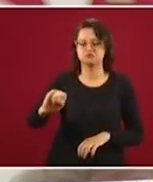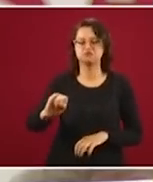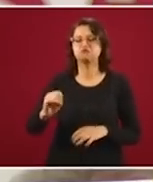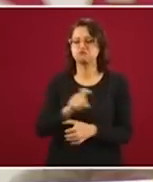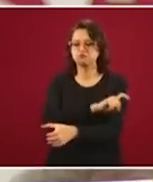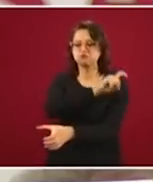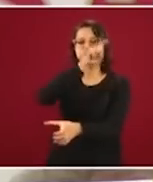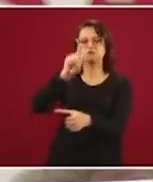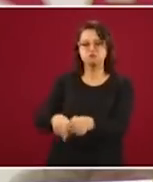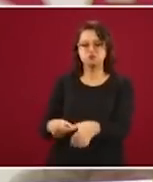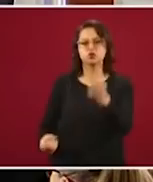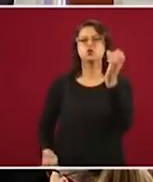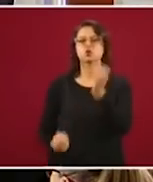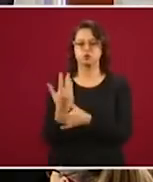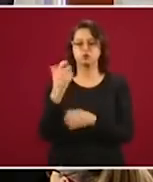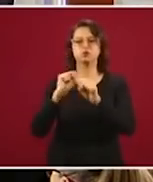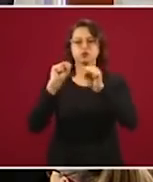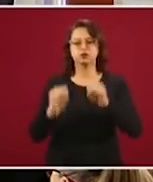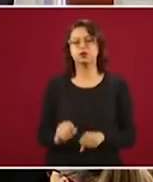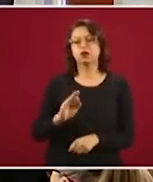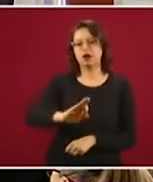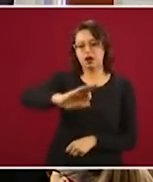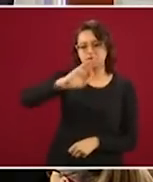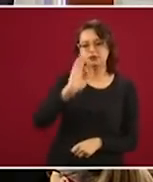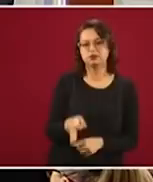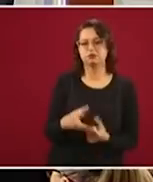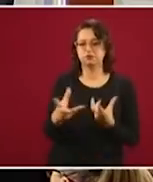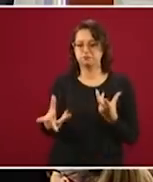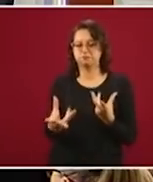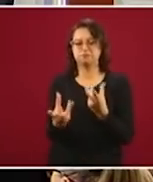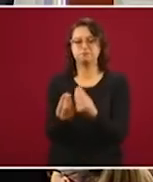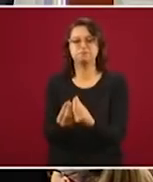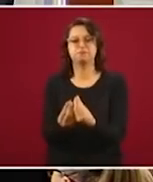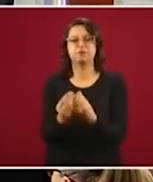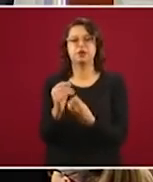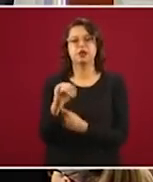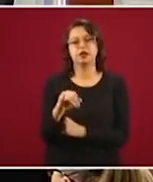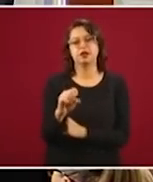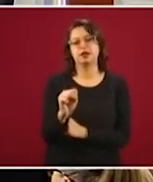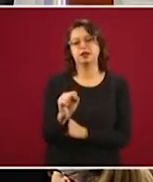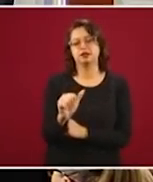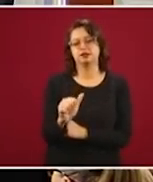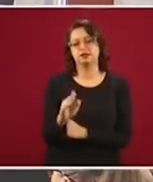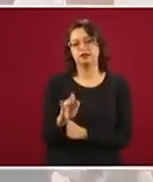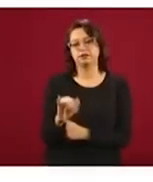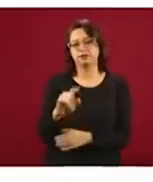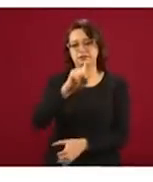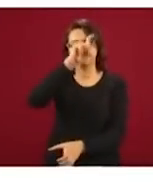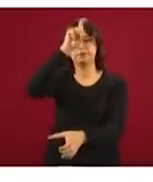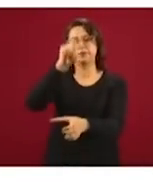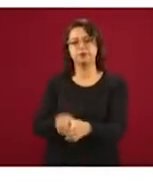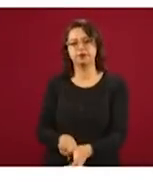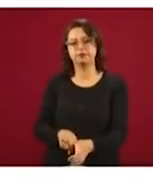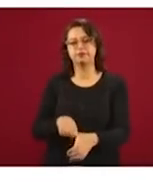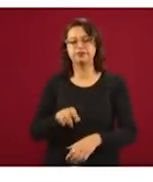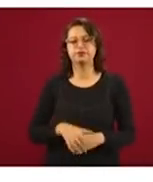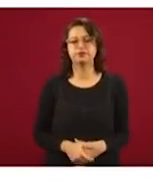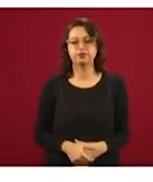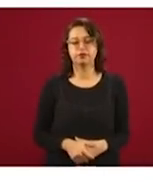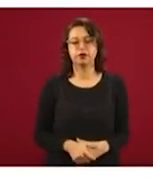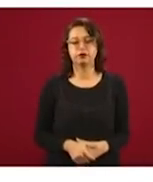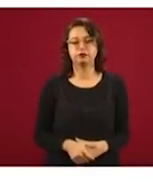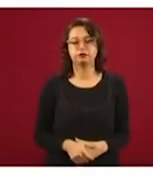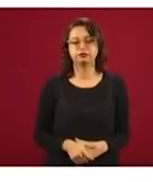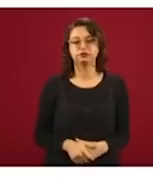con este nuevo esquema y se adhirieron al Instituto de Salud para el Bienestar. Y otros